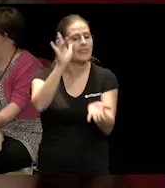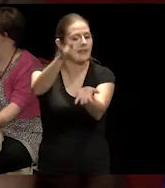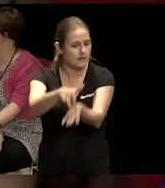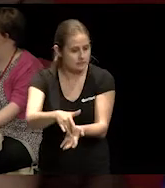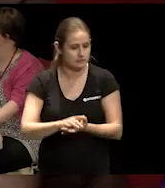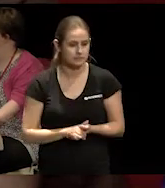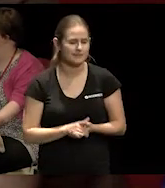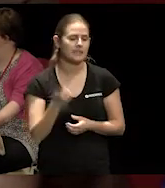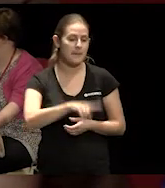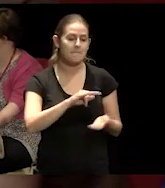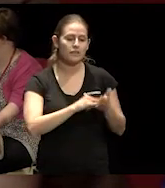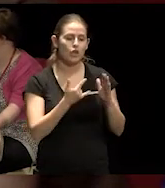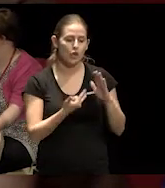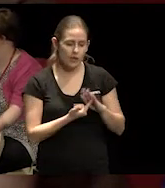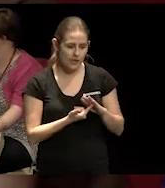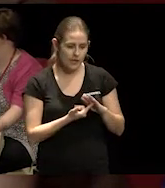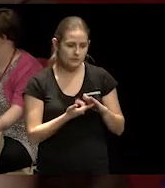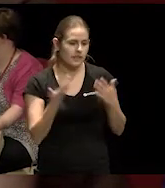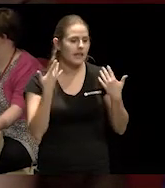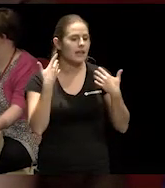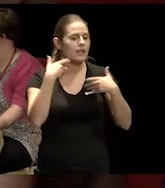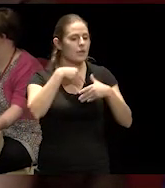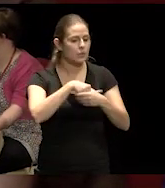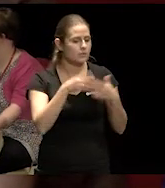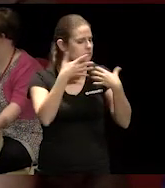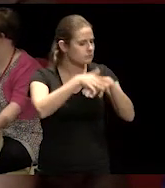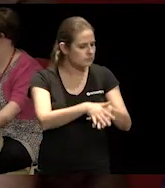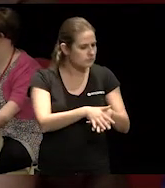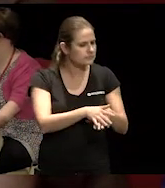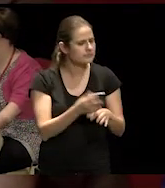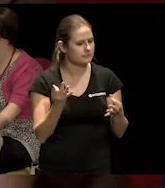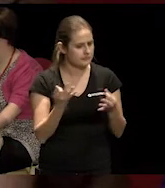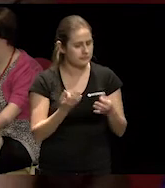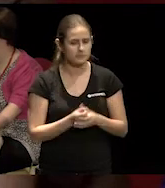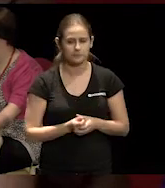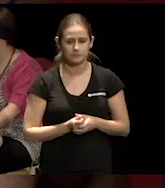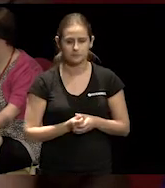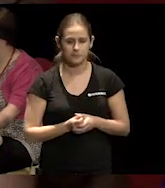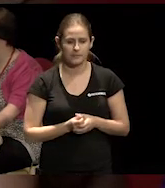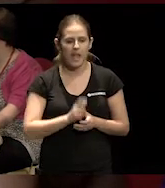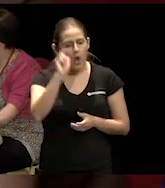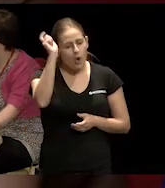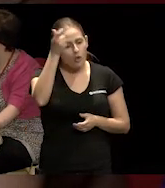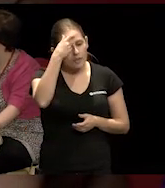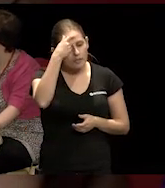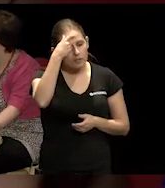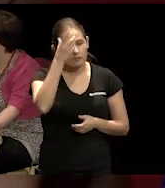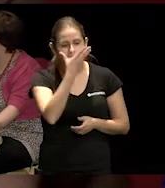creativa e intentamos que la creación tenga otra mirada. El concepto de la estética es un concepto